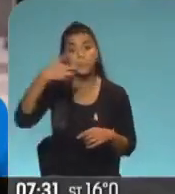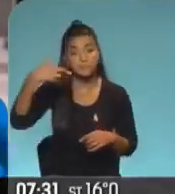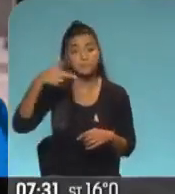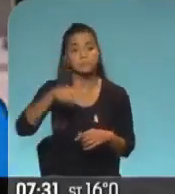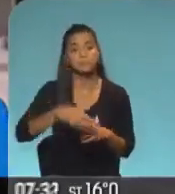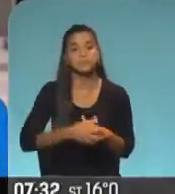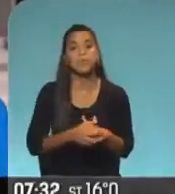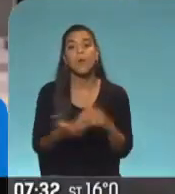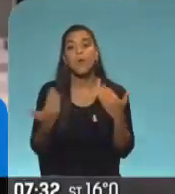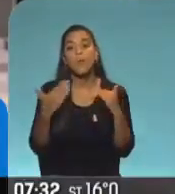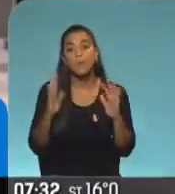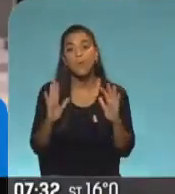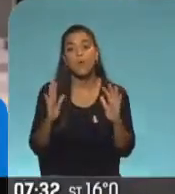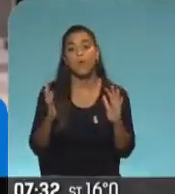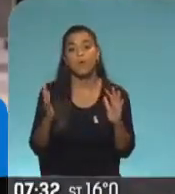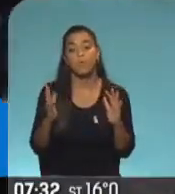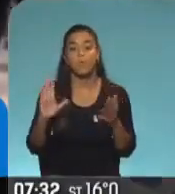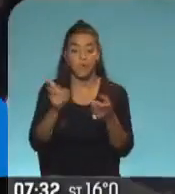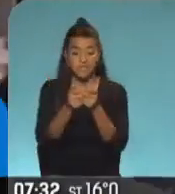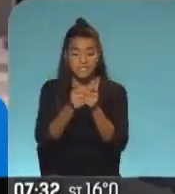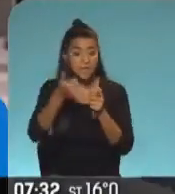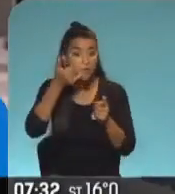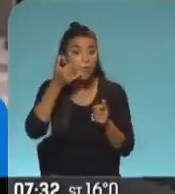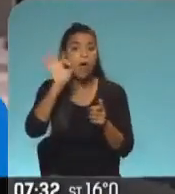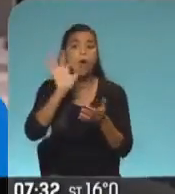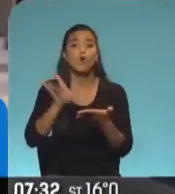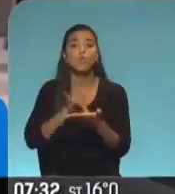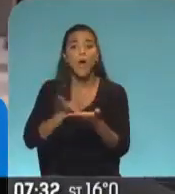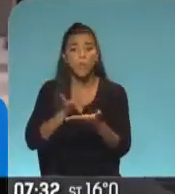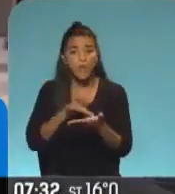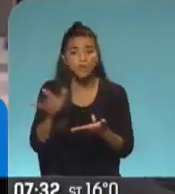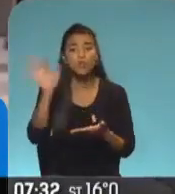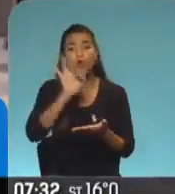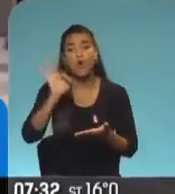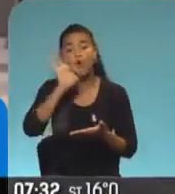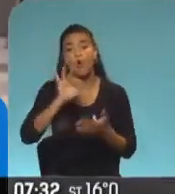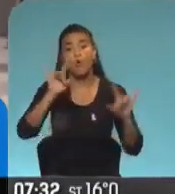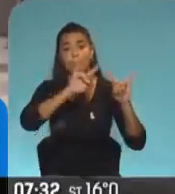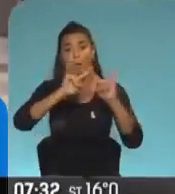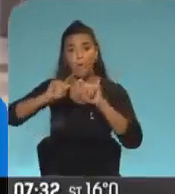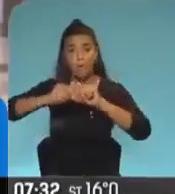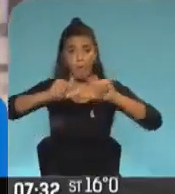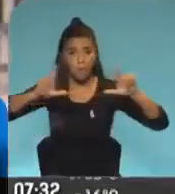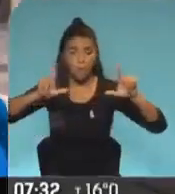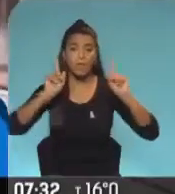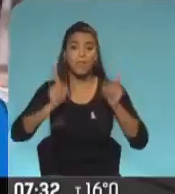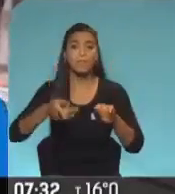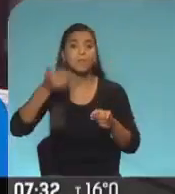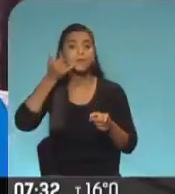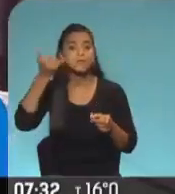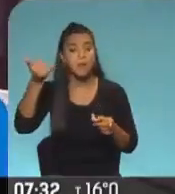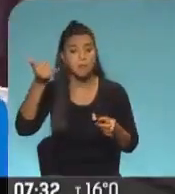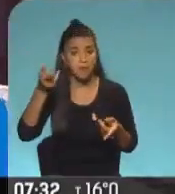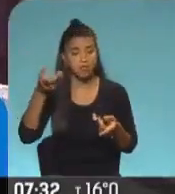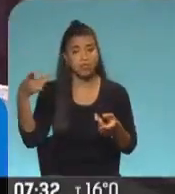poder utilizar ya sea en un celular, en una tablet o a través de la página web o también llamando al call